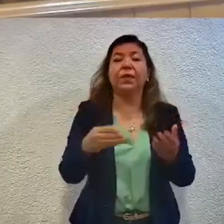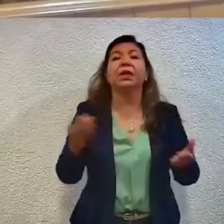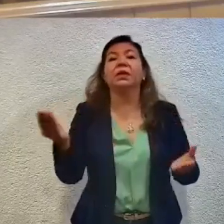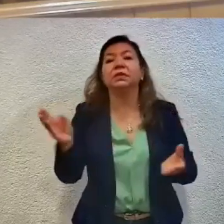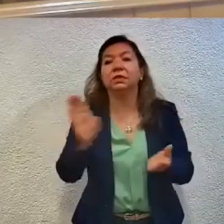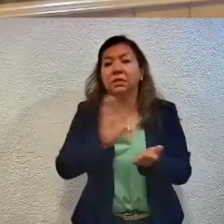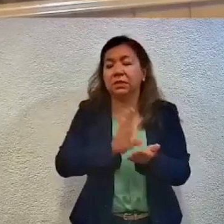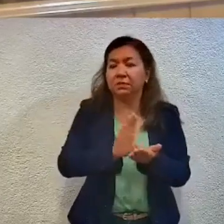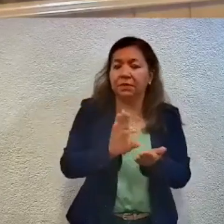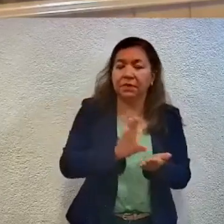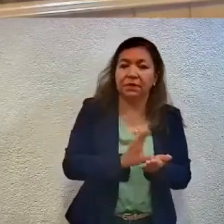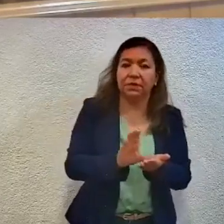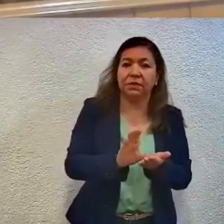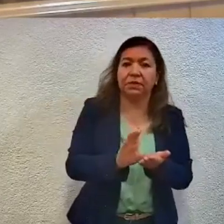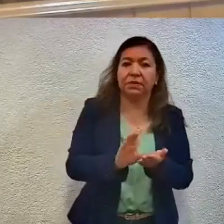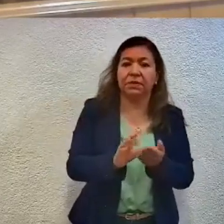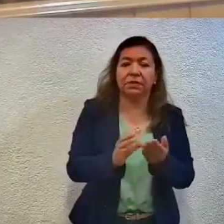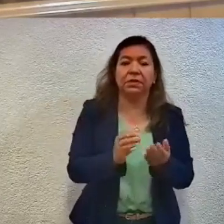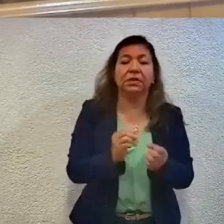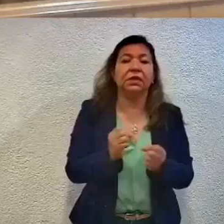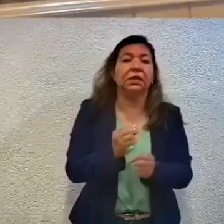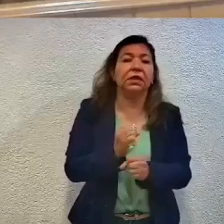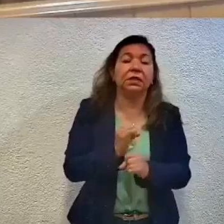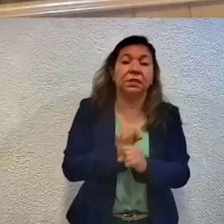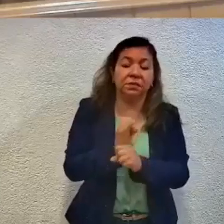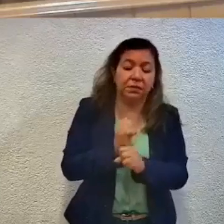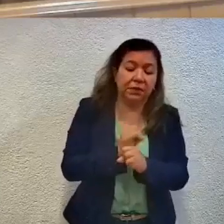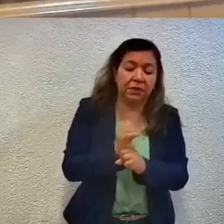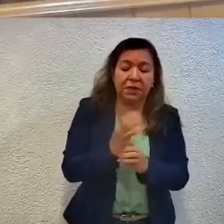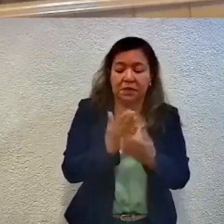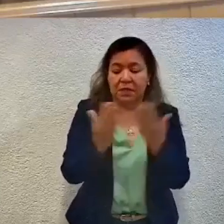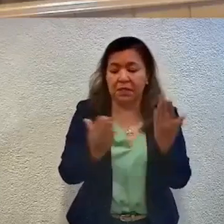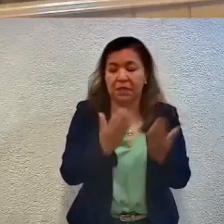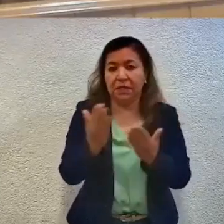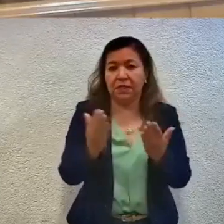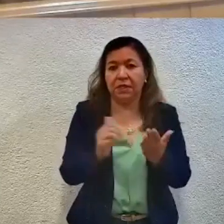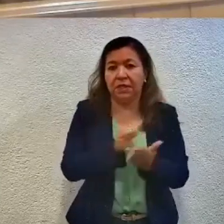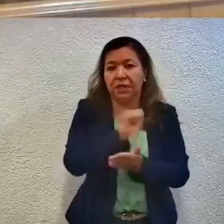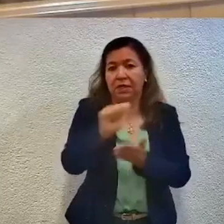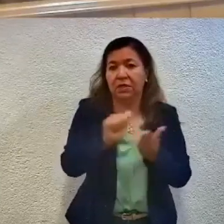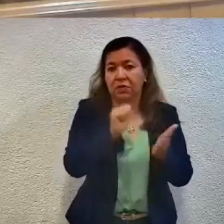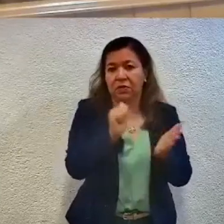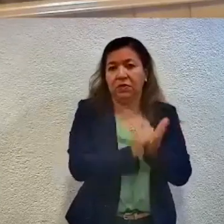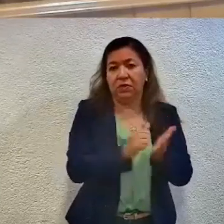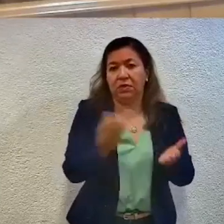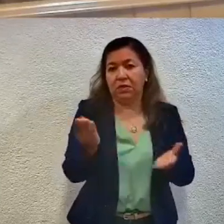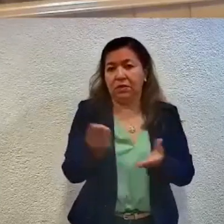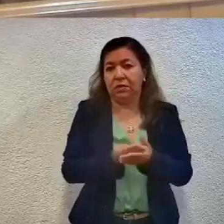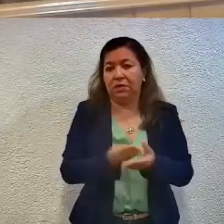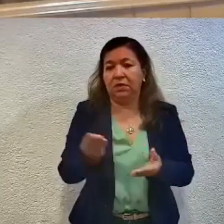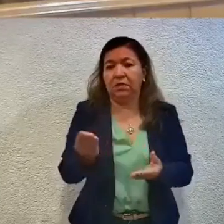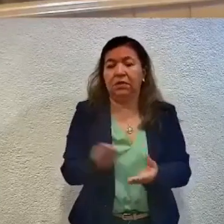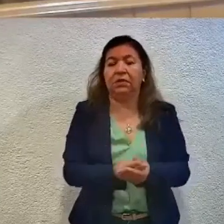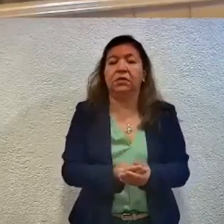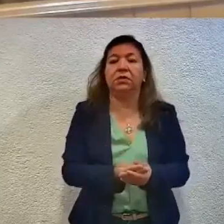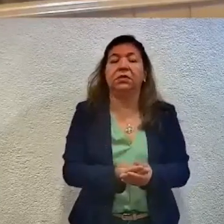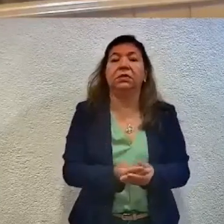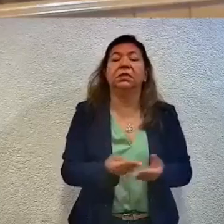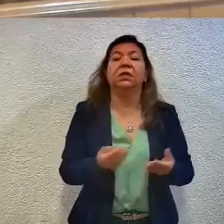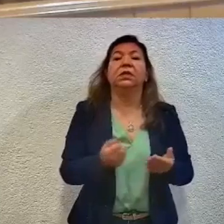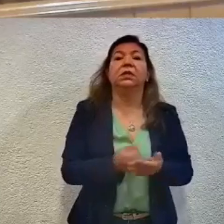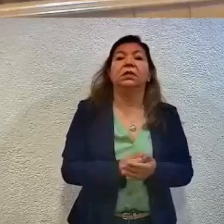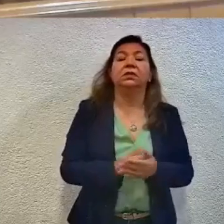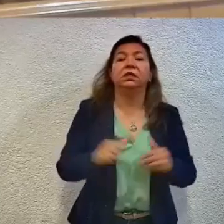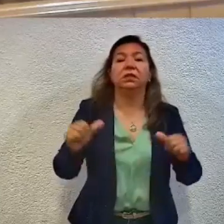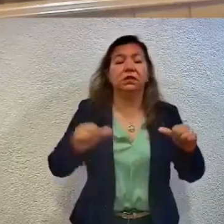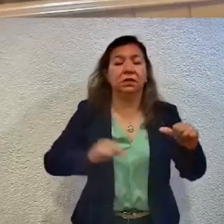se propone acumular los expedientes, ya que del análisis a los escritos de demanda y de las constancias que los integran, se desprende